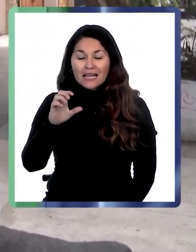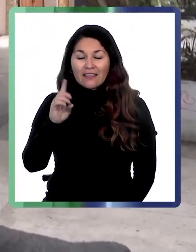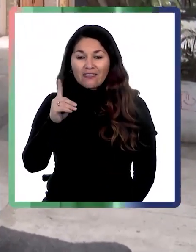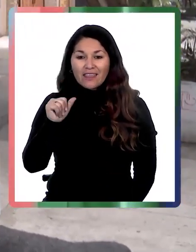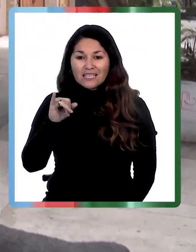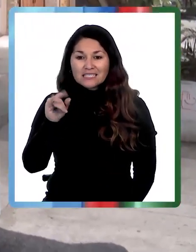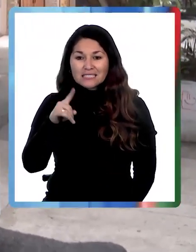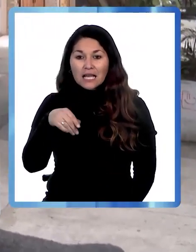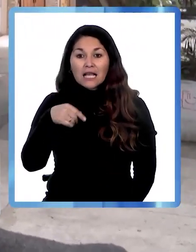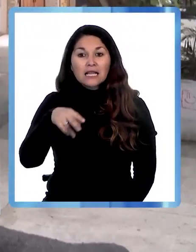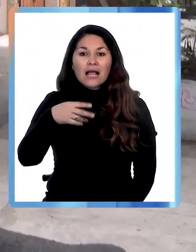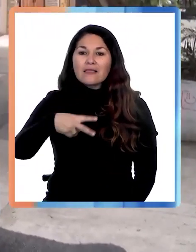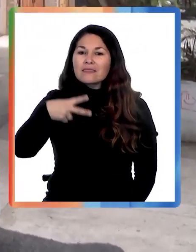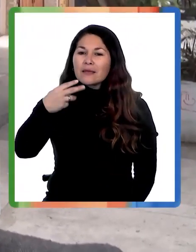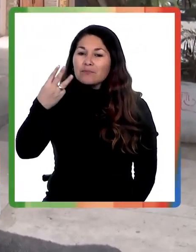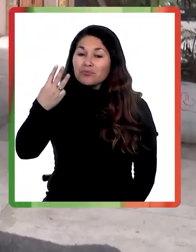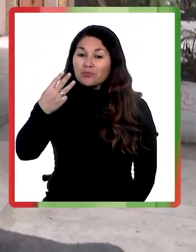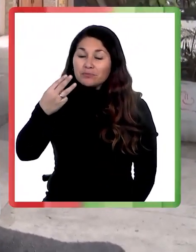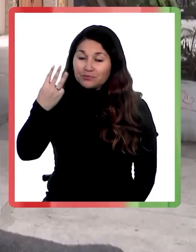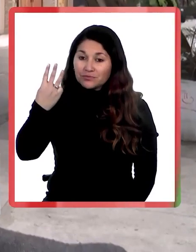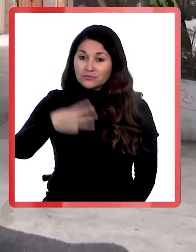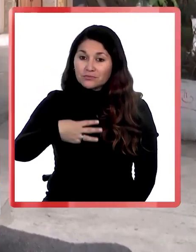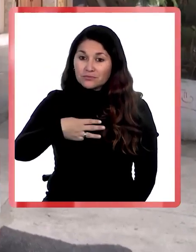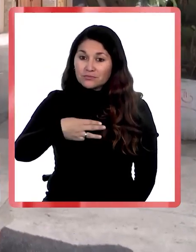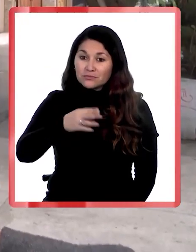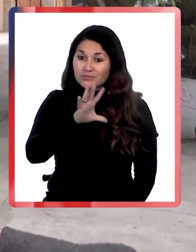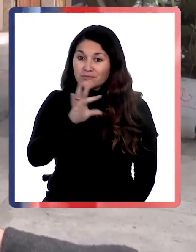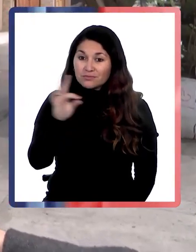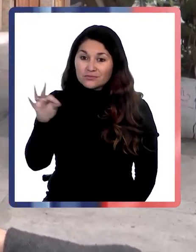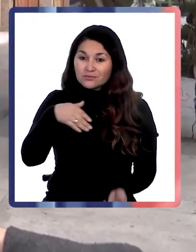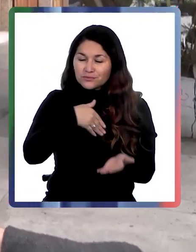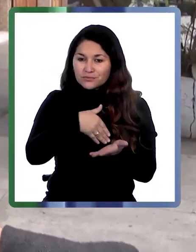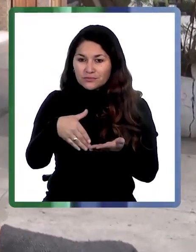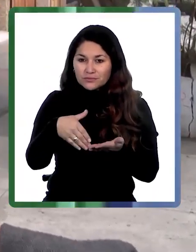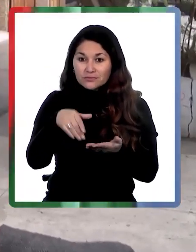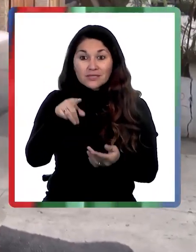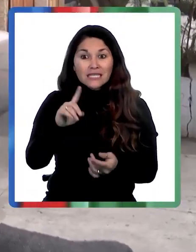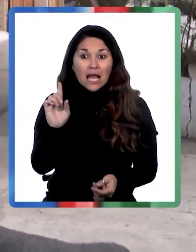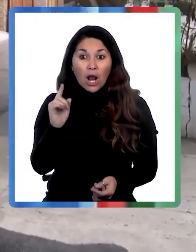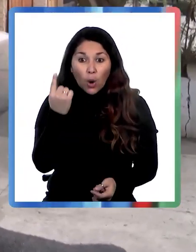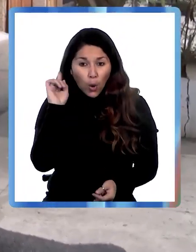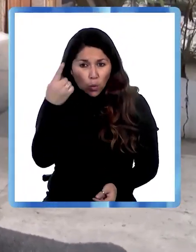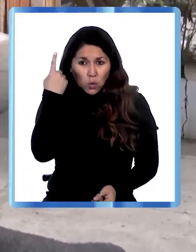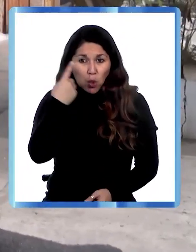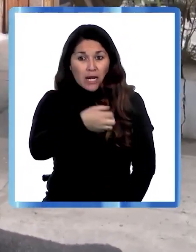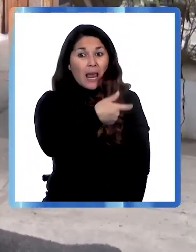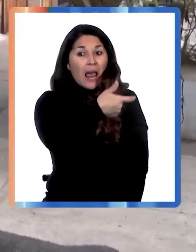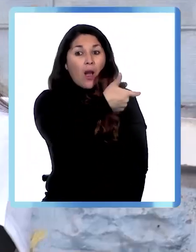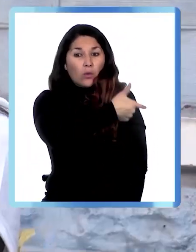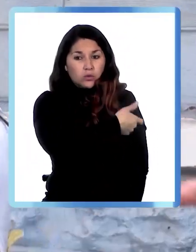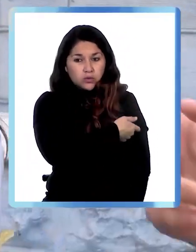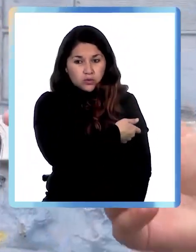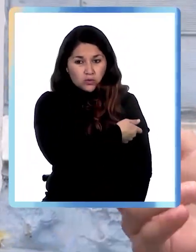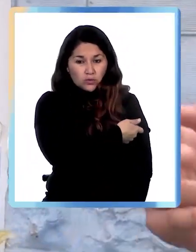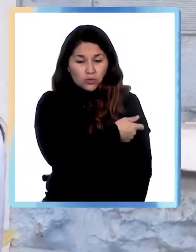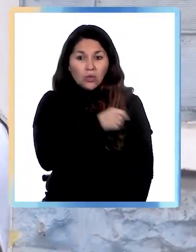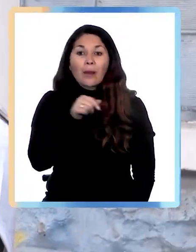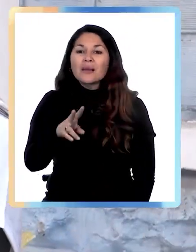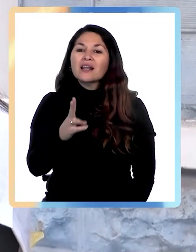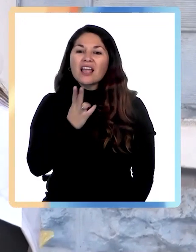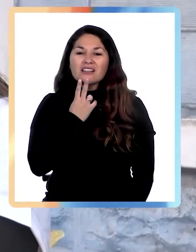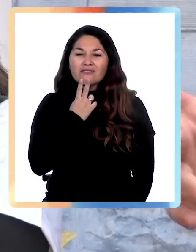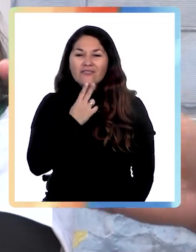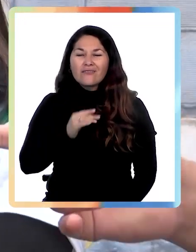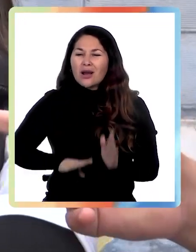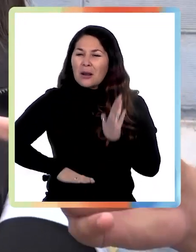costo de 36 3500 millones el cual es una inyección única para poder alargar la vida a Dante los padres de